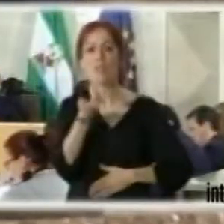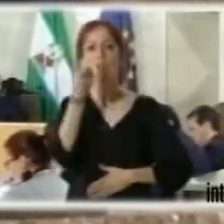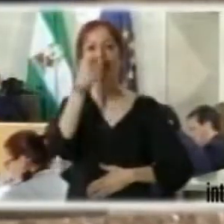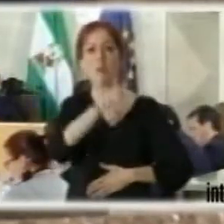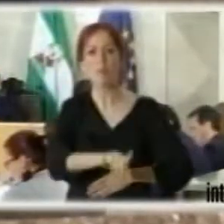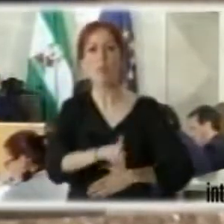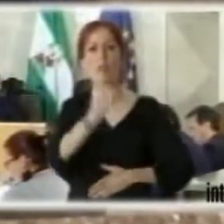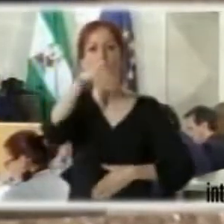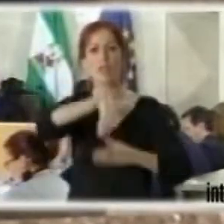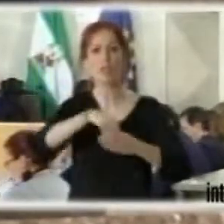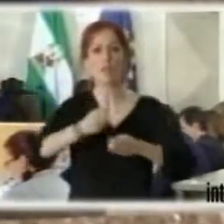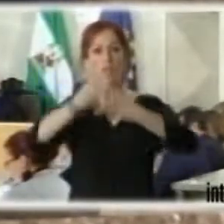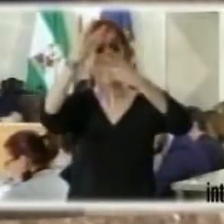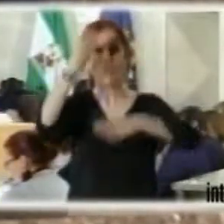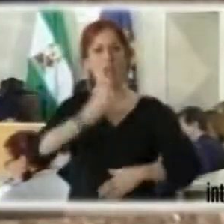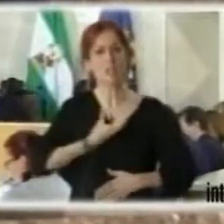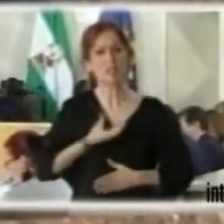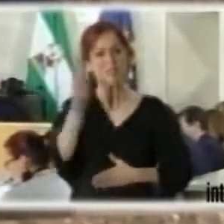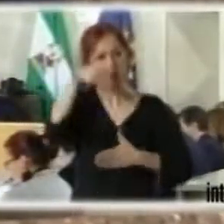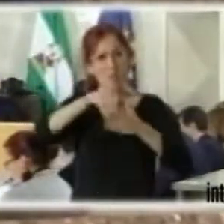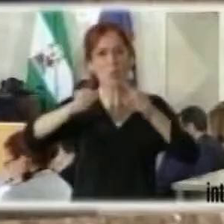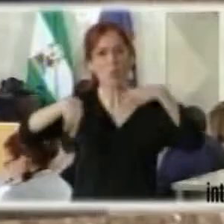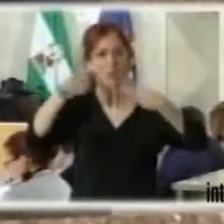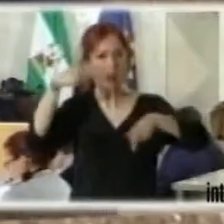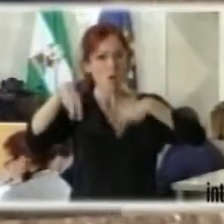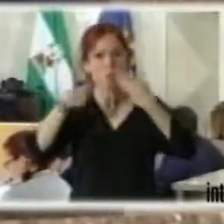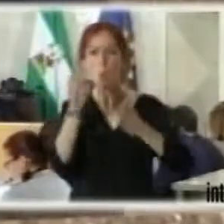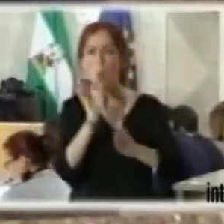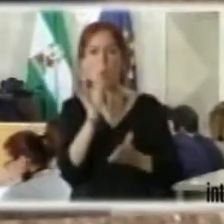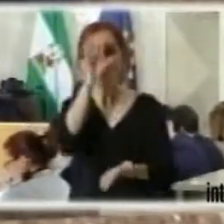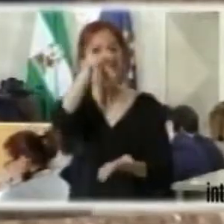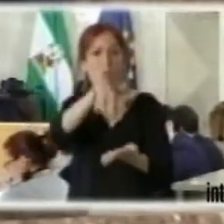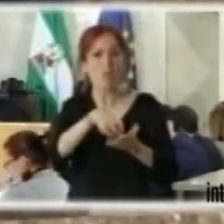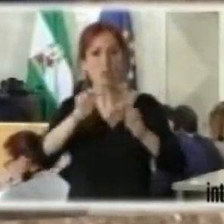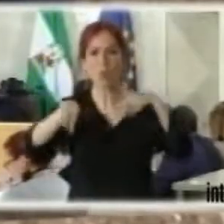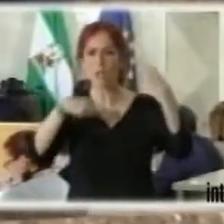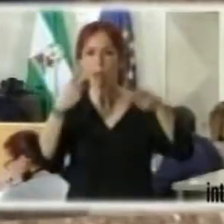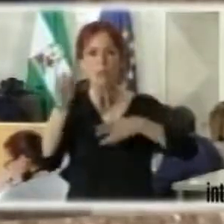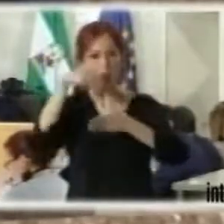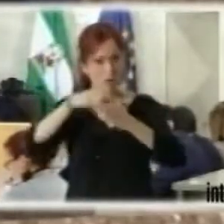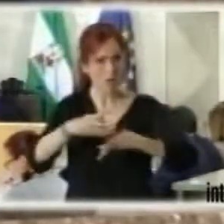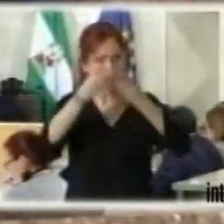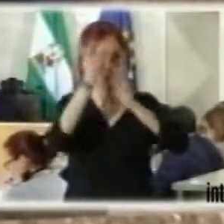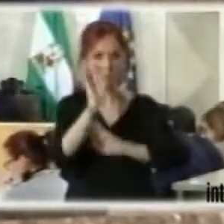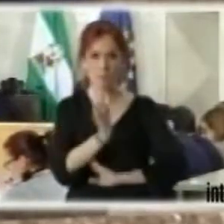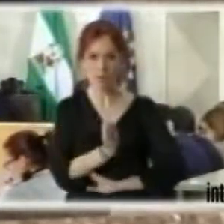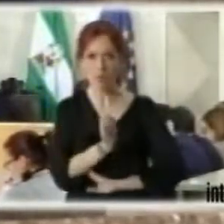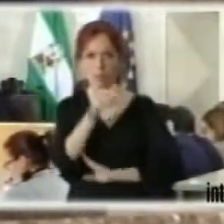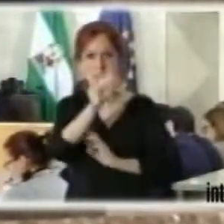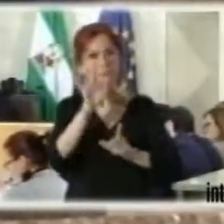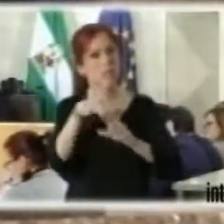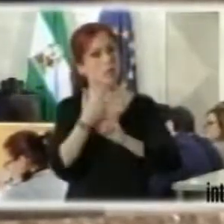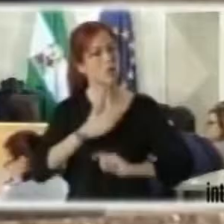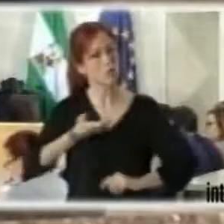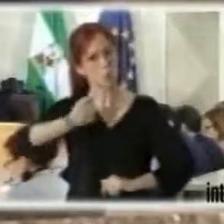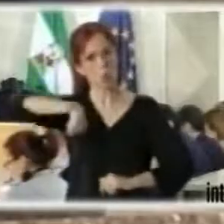también llevará un restaurante o un centro también de hostelería. Es cierto. Entonces, esa situación sí